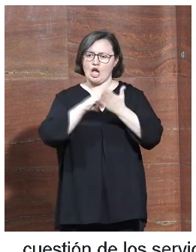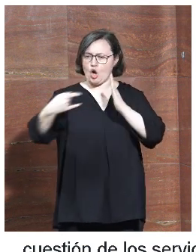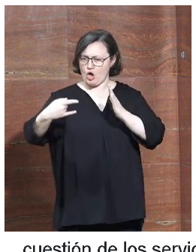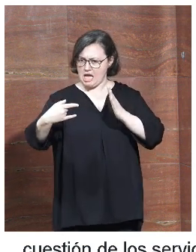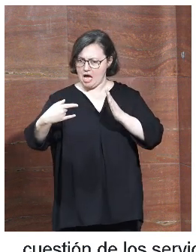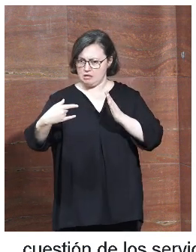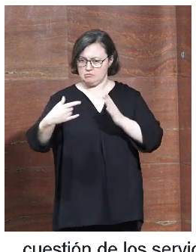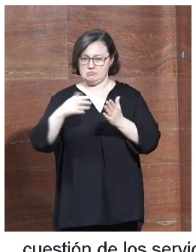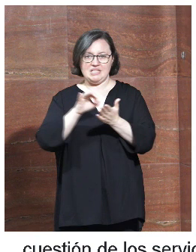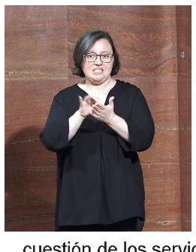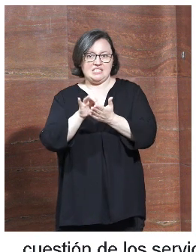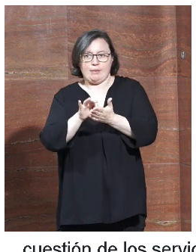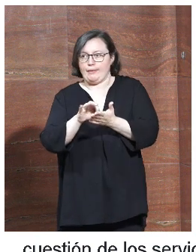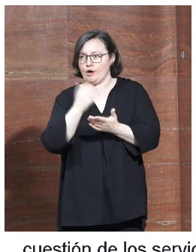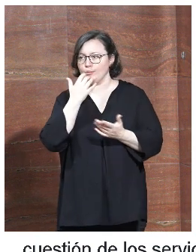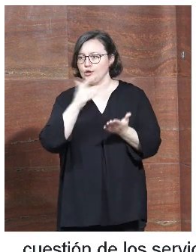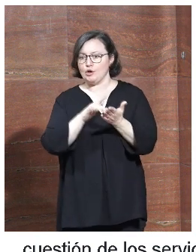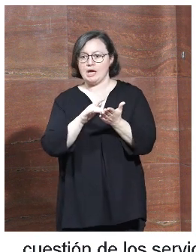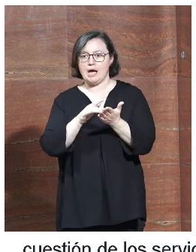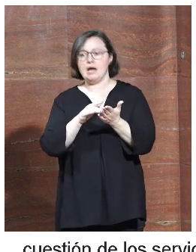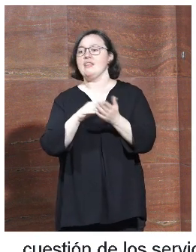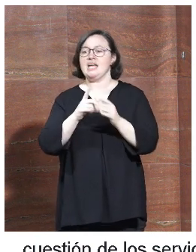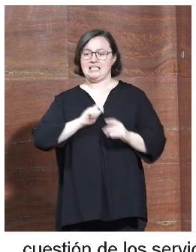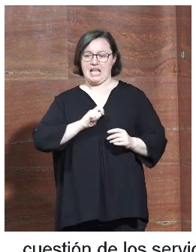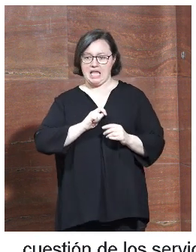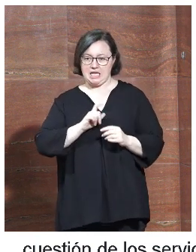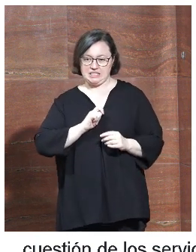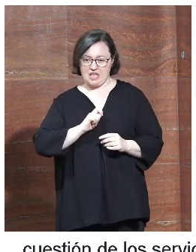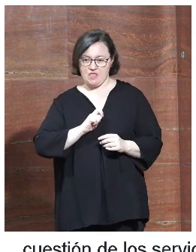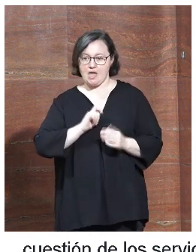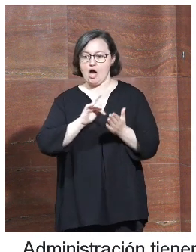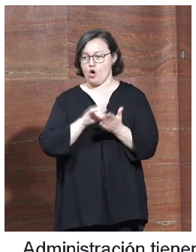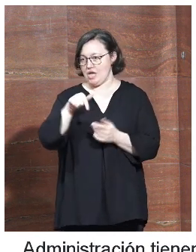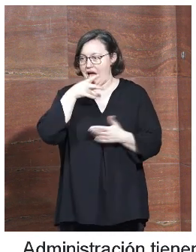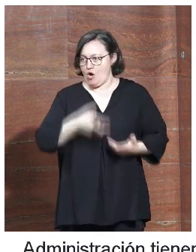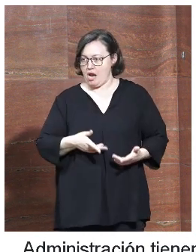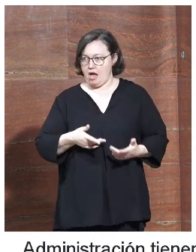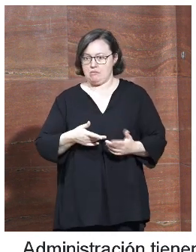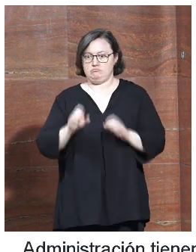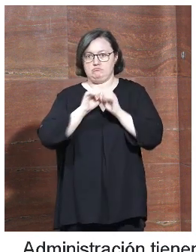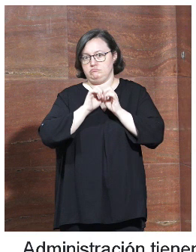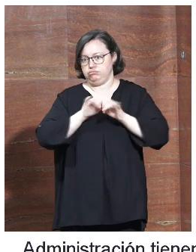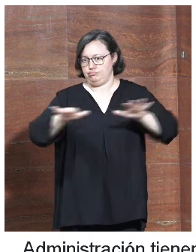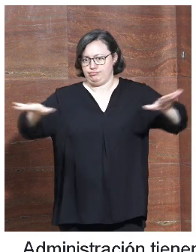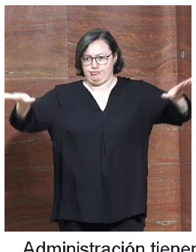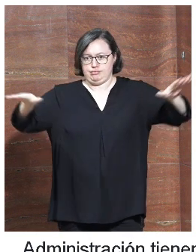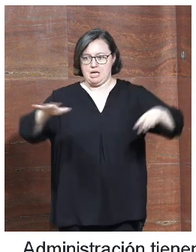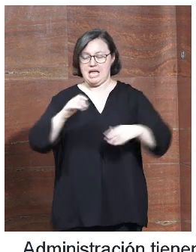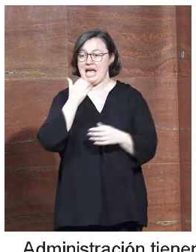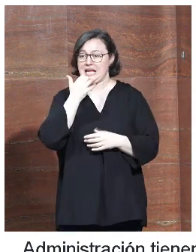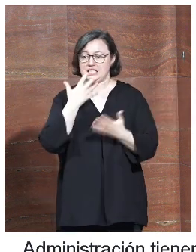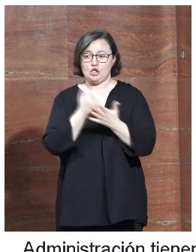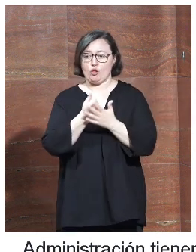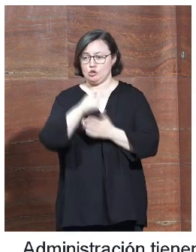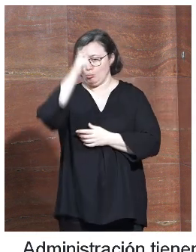tecnológica, ¿no? Los servicios de teleasistencia, por ejemplo, hoy están ya muy extendidos y casi todos